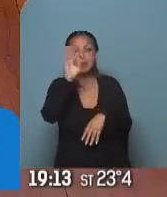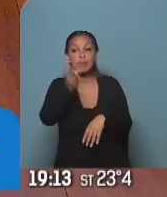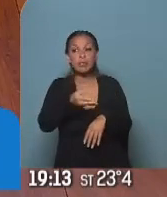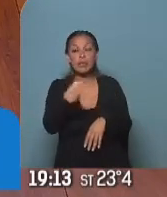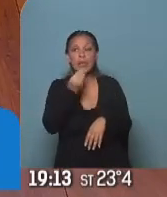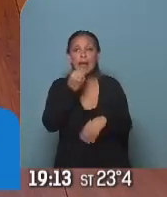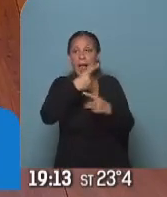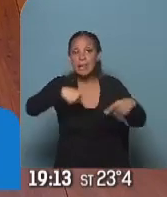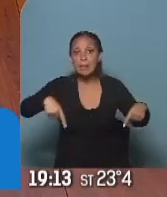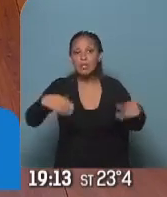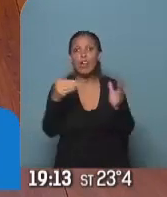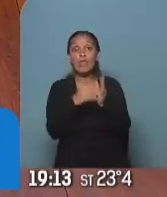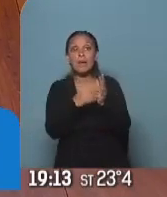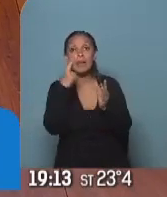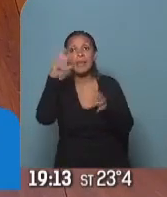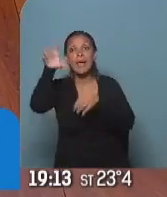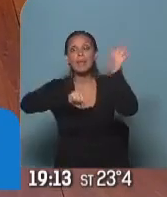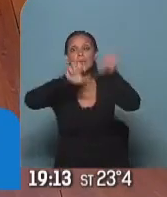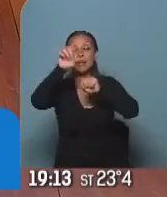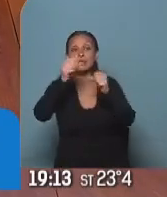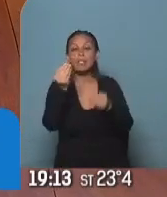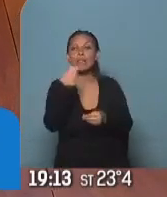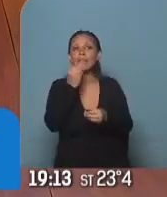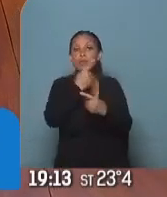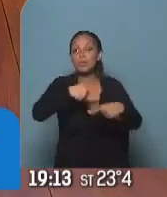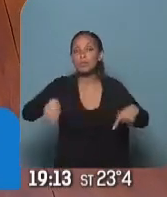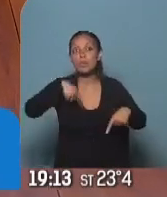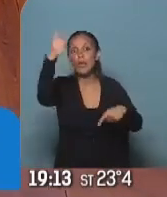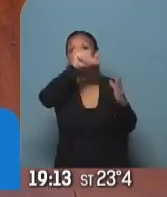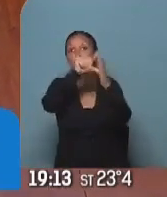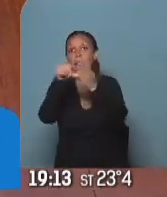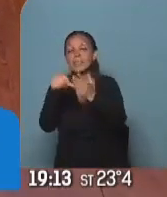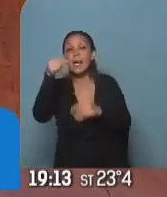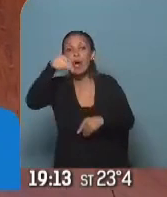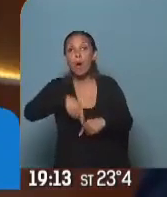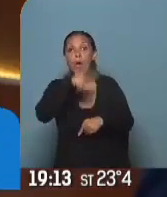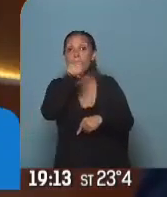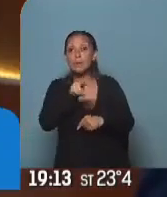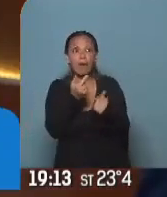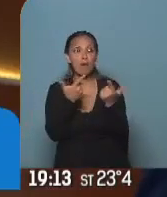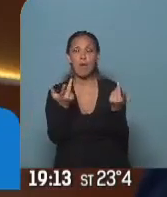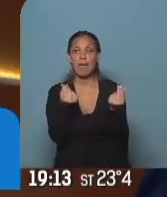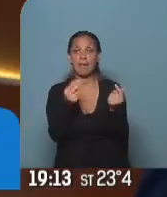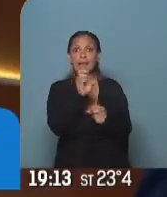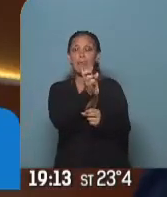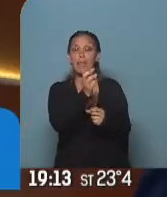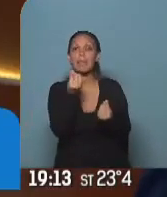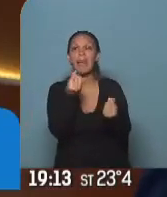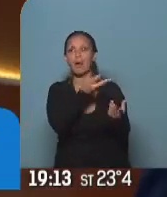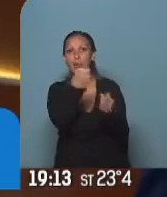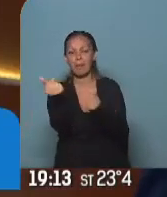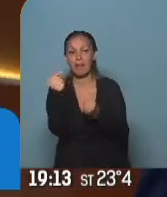de las importaciones de productos alimenticios del exterior. Y hoy Venezuela no tiene los dólares para comprarlos. Esta es la